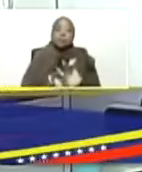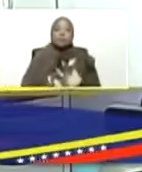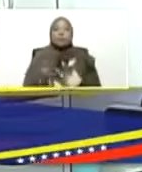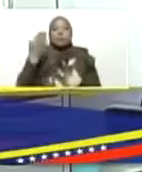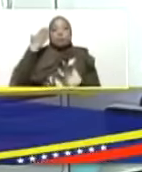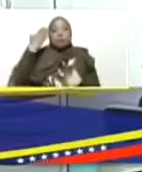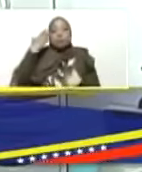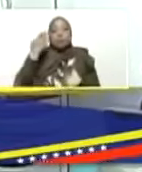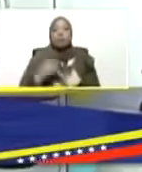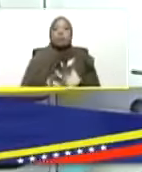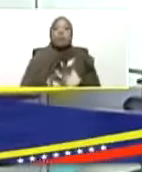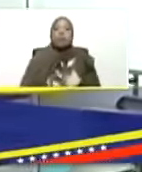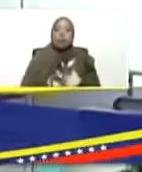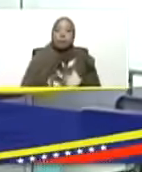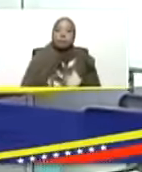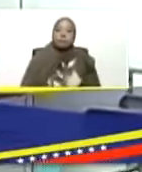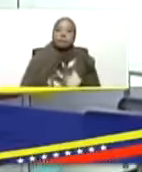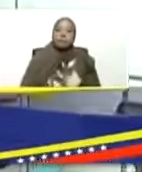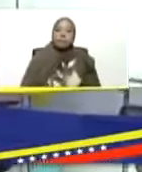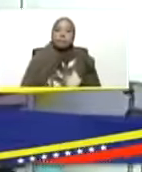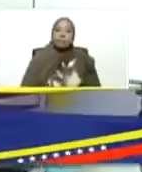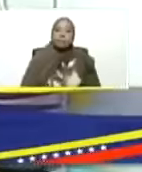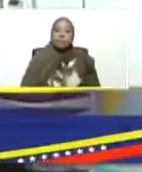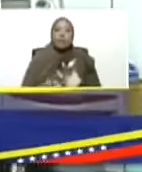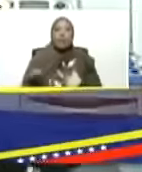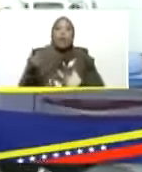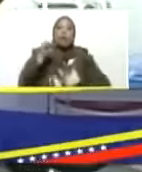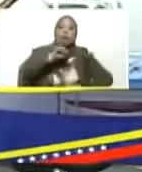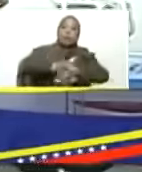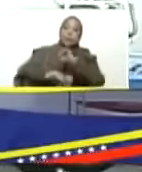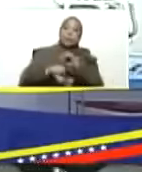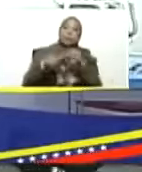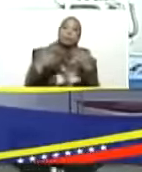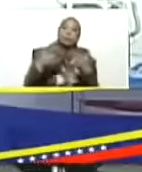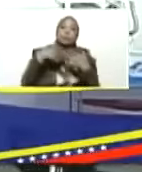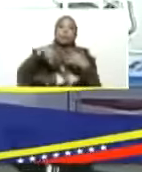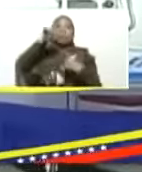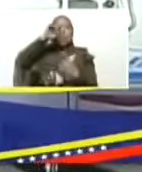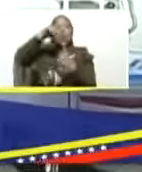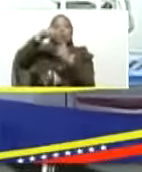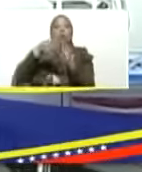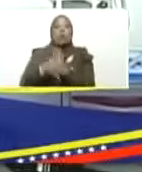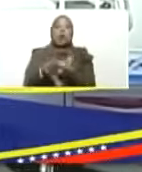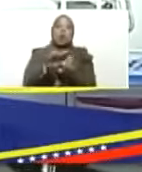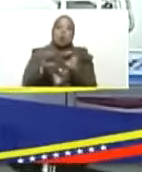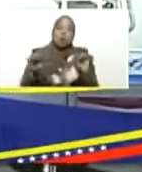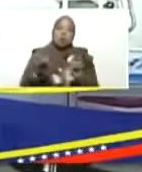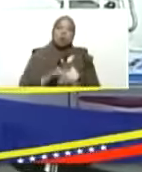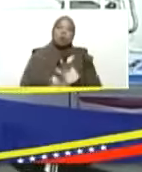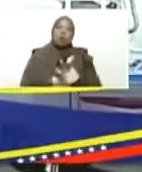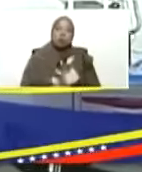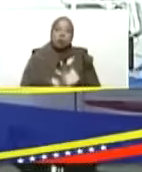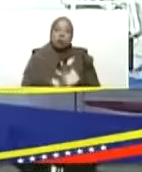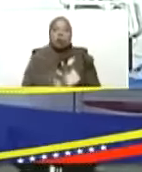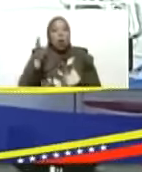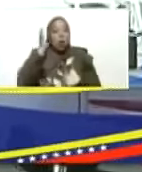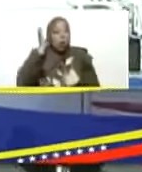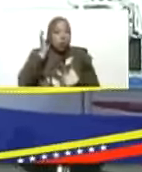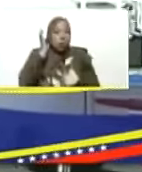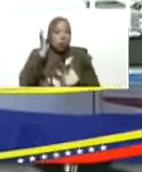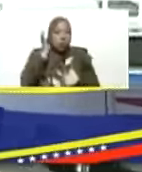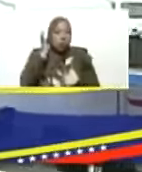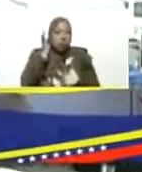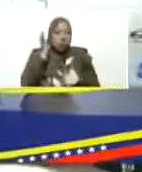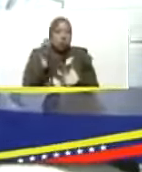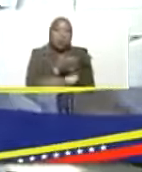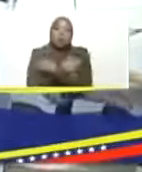doctor. La prevención, sobre todo. La prevención se logra con educación y con conciencia. Bueno,